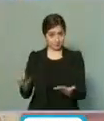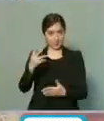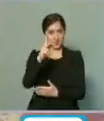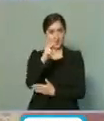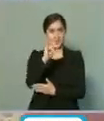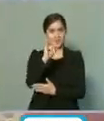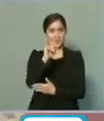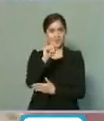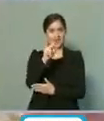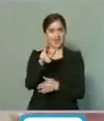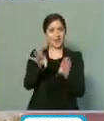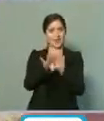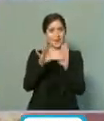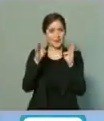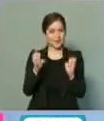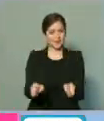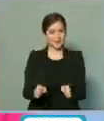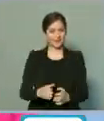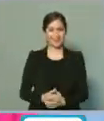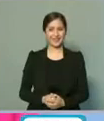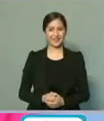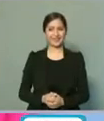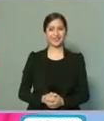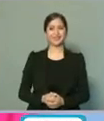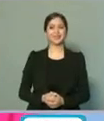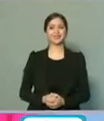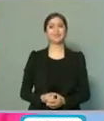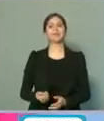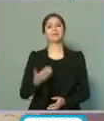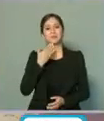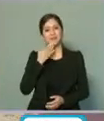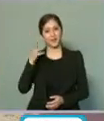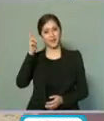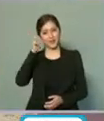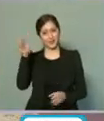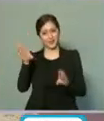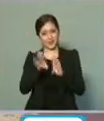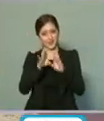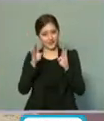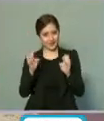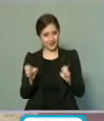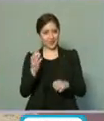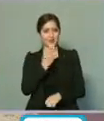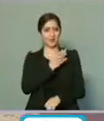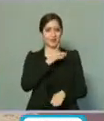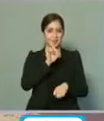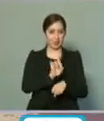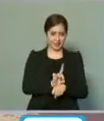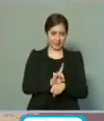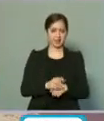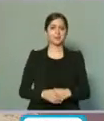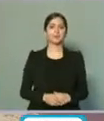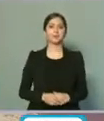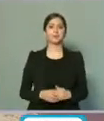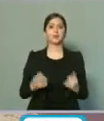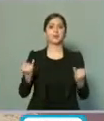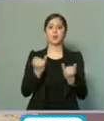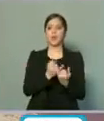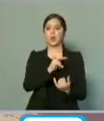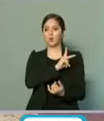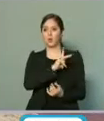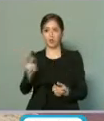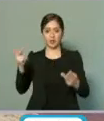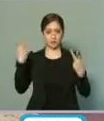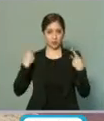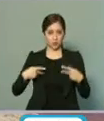Pilar. ¿Cómo estás, hermosa? Hola, Pilar Cintia, Velasco? ¿Cómo estás? Hola, ¿cómo están? ¿Cómo estás, Pilar? ¿Cómo Buenos están? días. Muy buenos días a todos los que nos ven. La